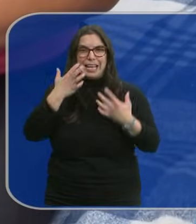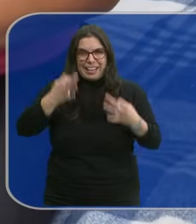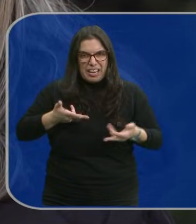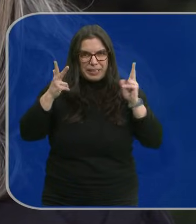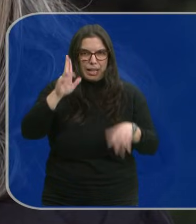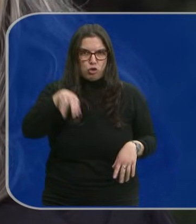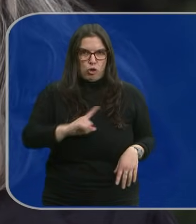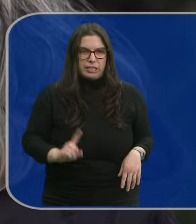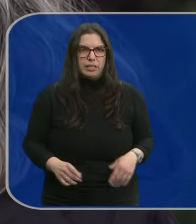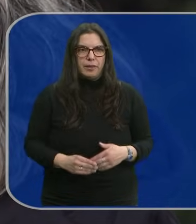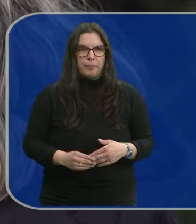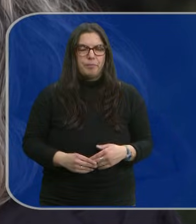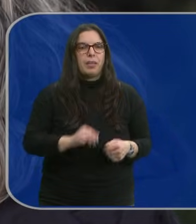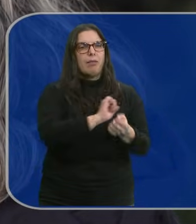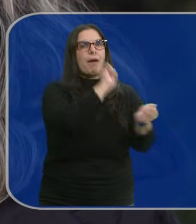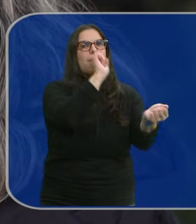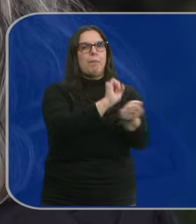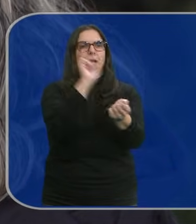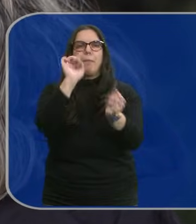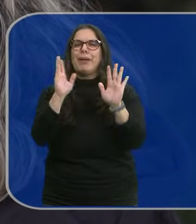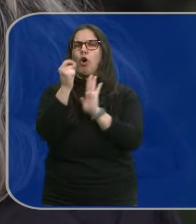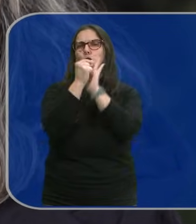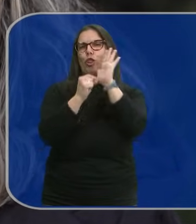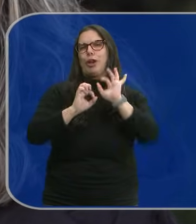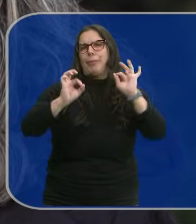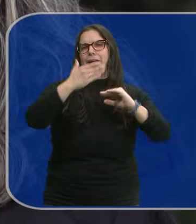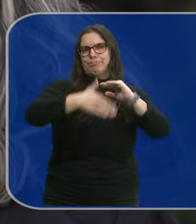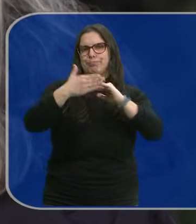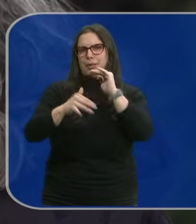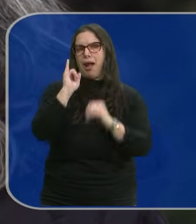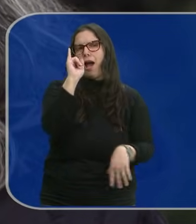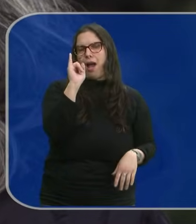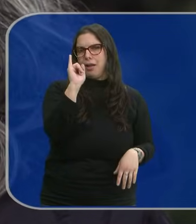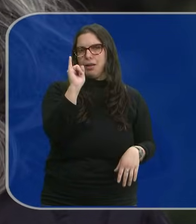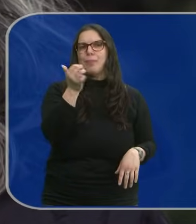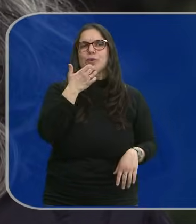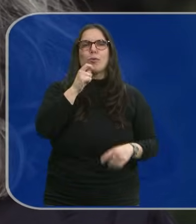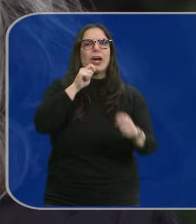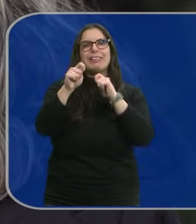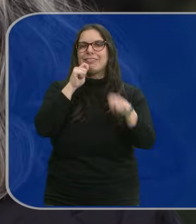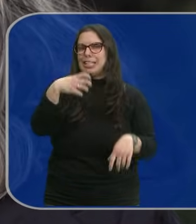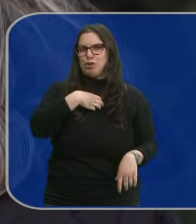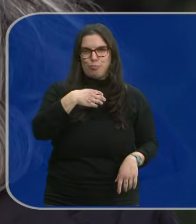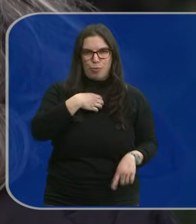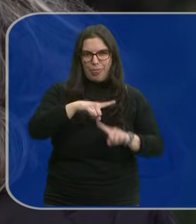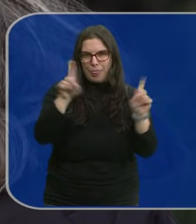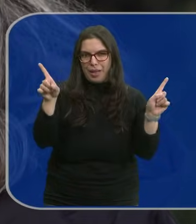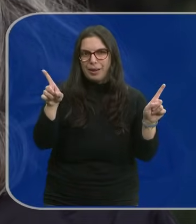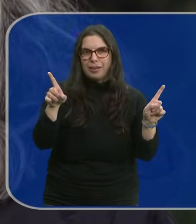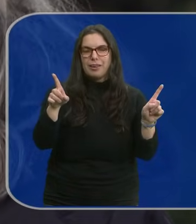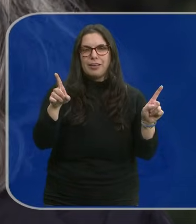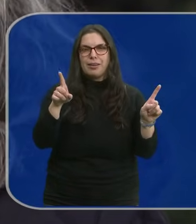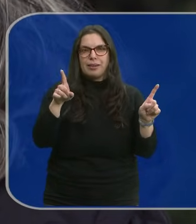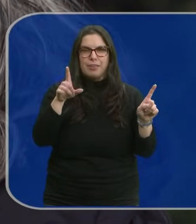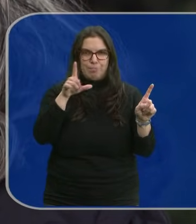libertad total. Los están excarcelando con condiciones especiales, incluso no pueden dar entrevistas, porque van a